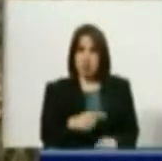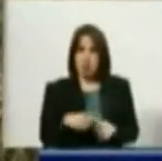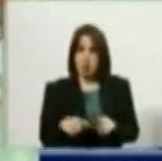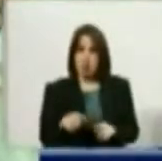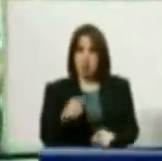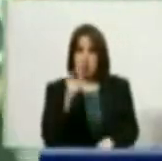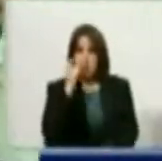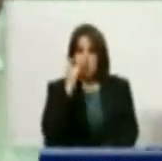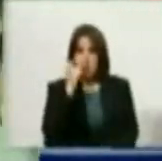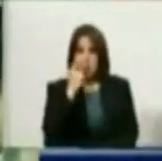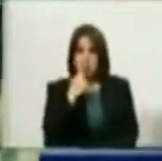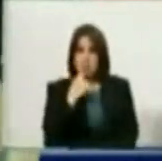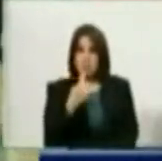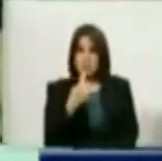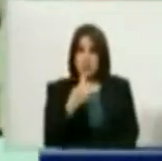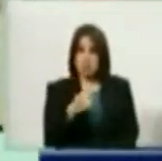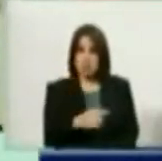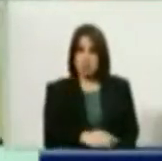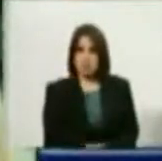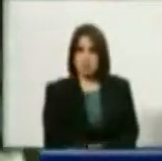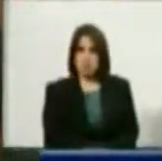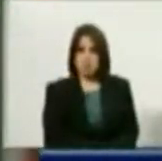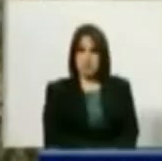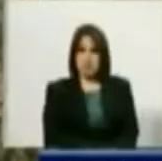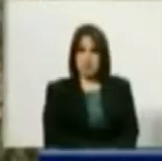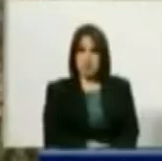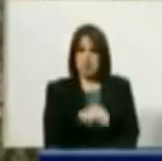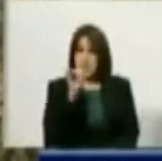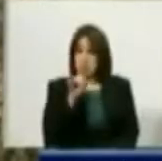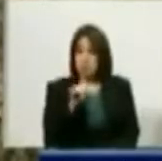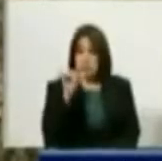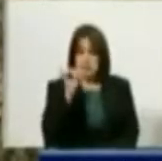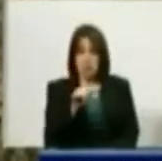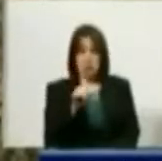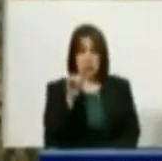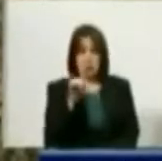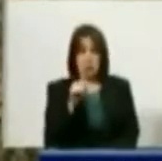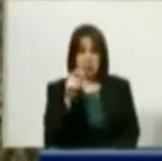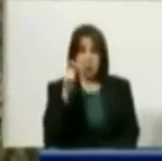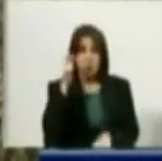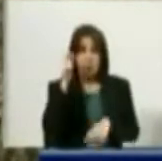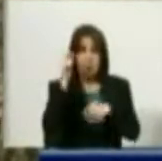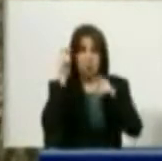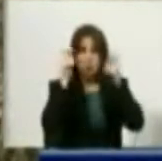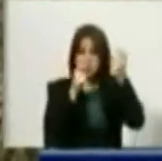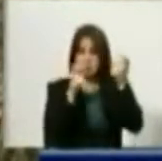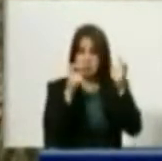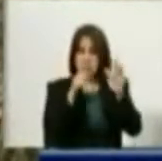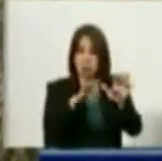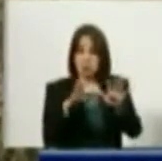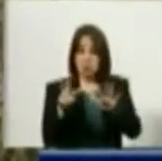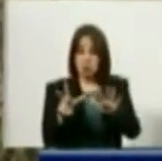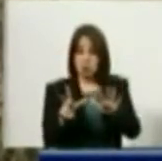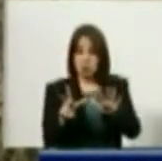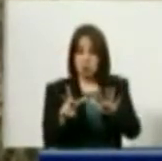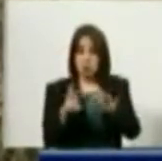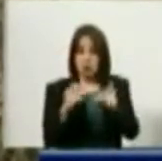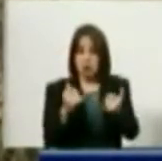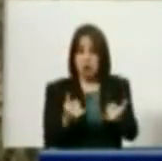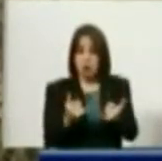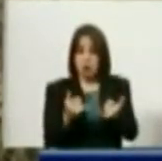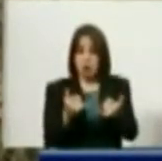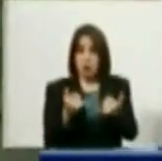y Aguilera también está por ahí lo mismo con Chávez si estaba con Chávez en el noventa y ocho tiene que estar con Chávez hoy